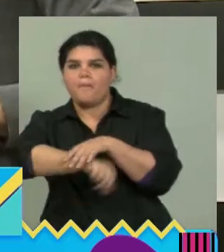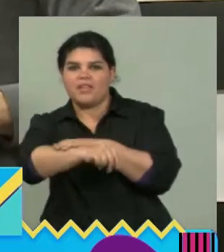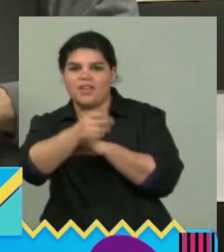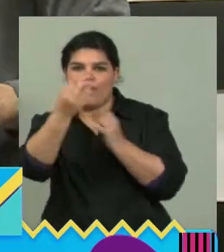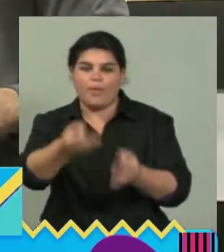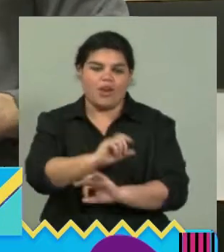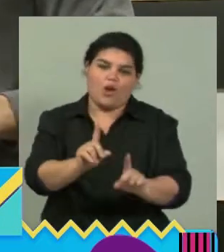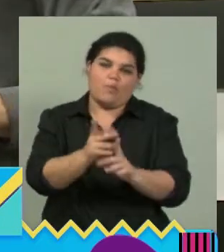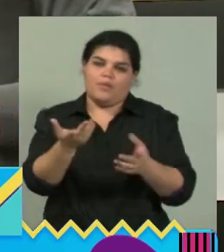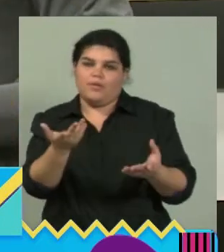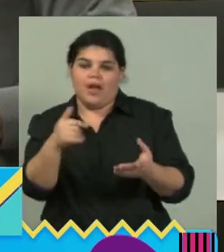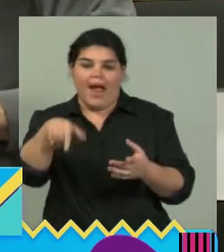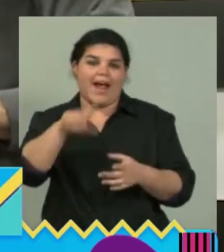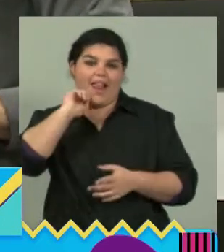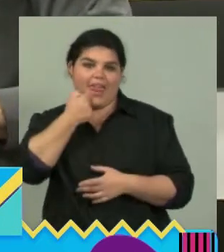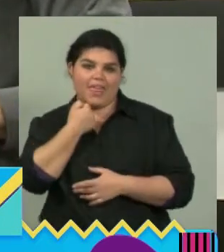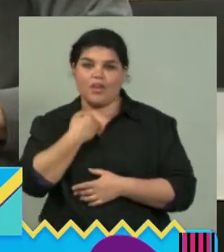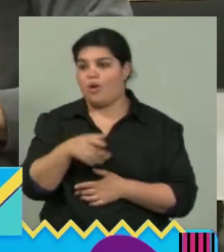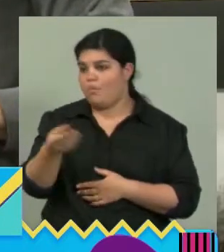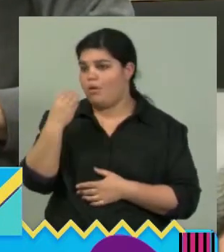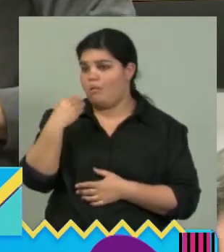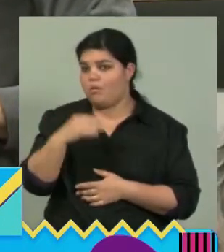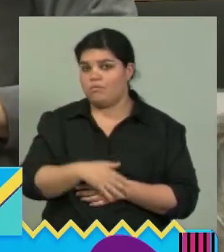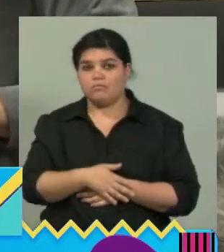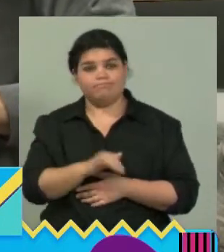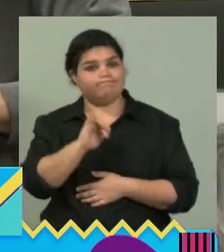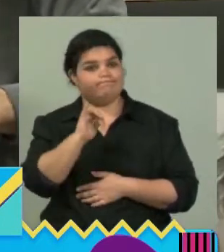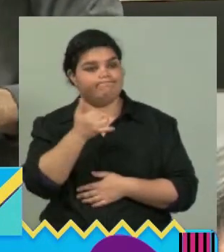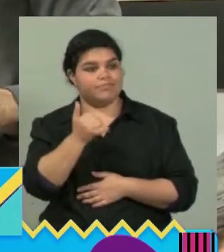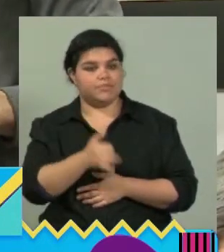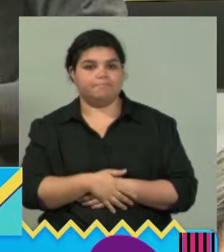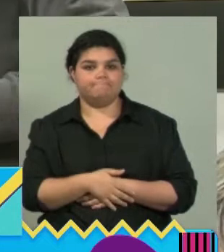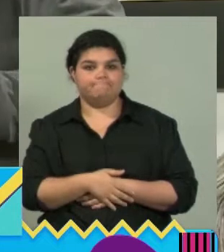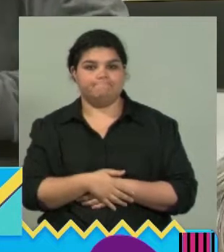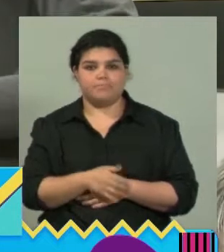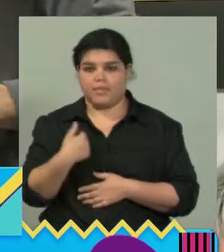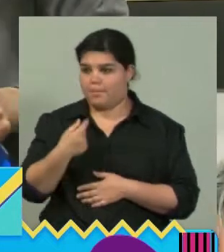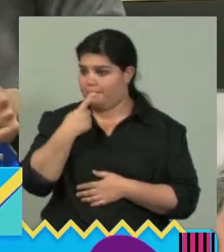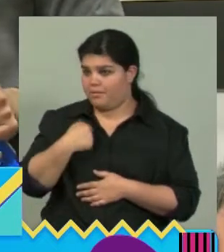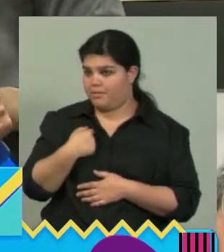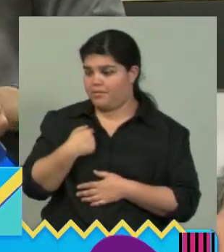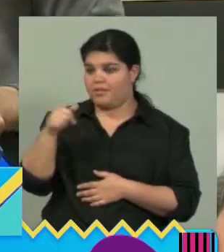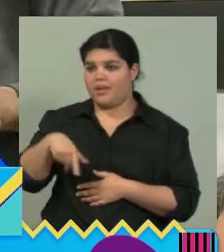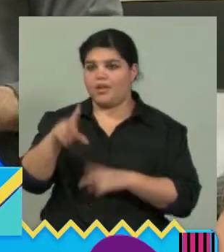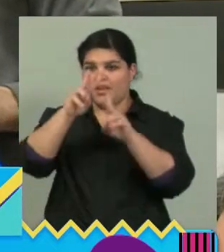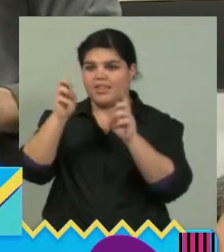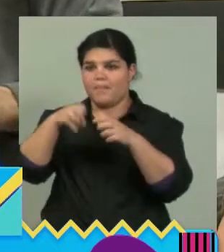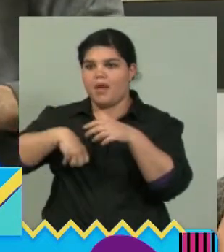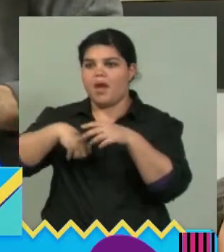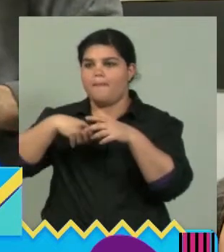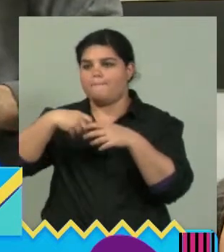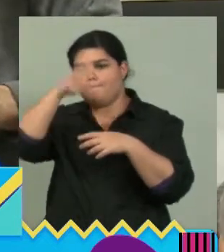pero bueno, acá la pasamos lindo. Algo comimos. Algo comimos. ¿Con qué venimos hoy? Hoy tenemos, ¿me la tirás para mí? Sí. Hoy vamos a hablar sobre el tema de la minería, por